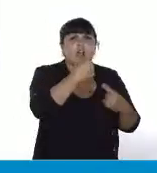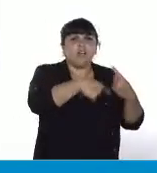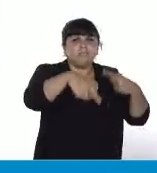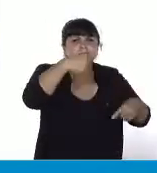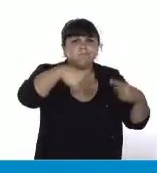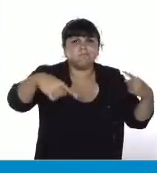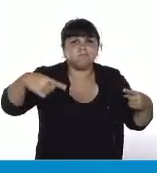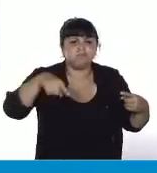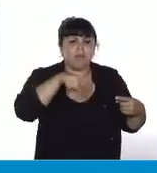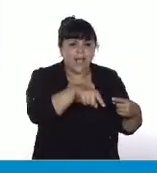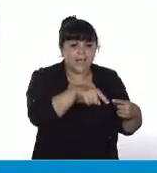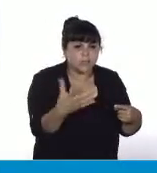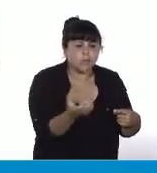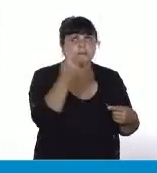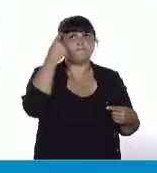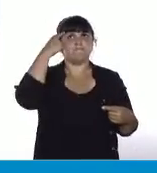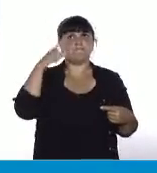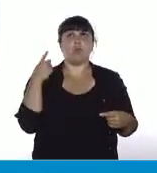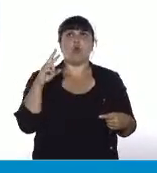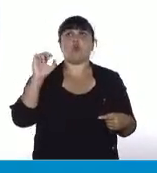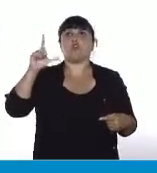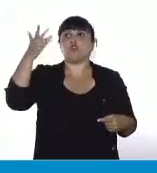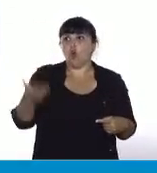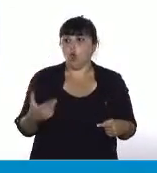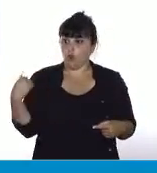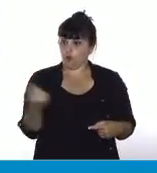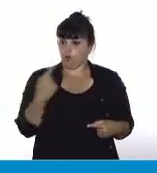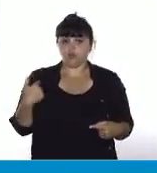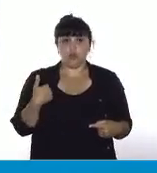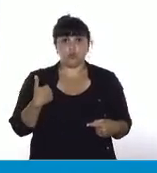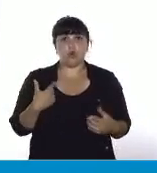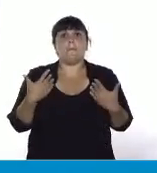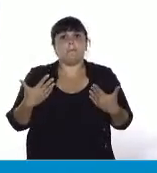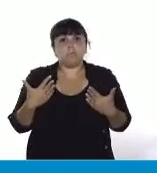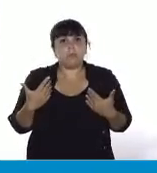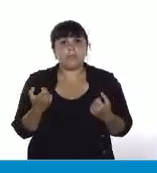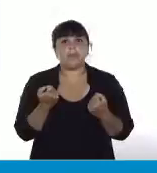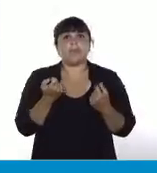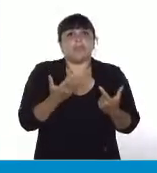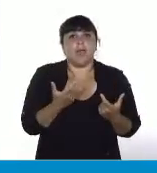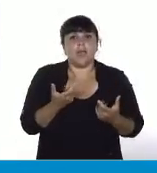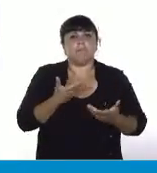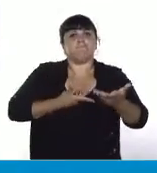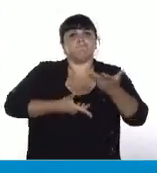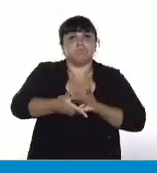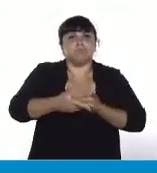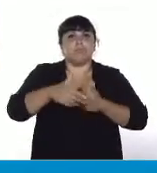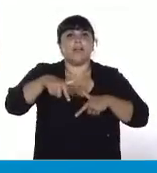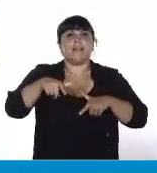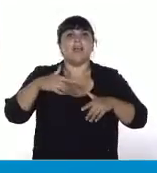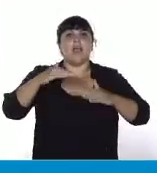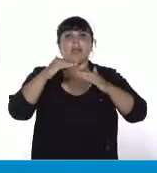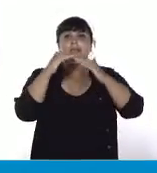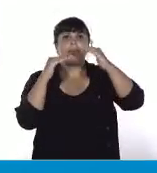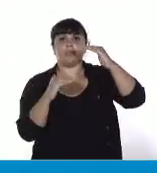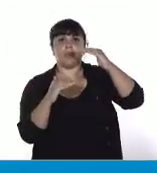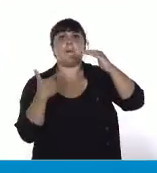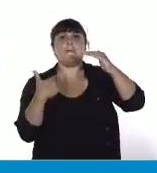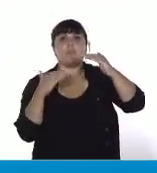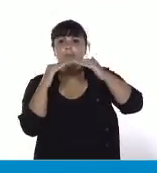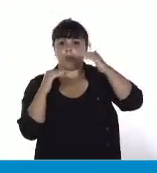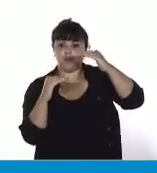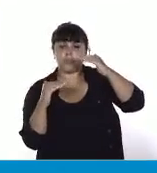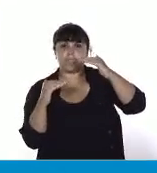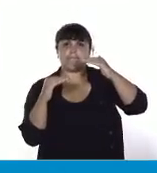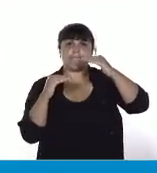así desde el rol de agentes públicos poder comenzar a limitar estas desigualdades estructurales y